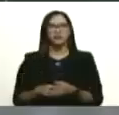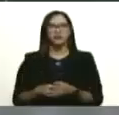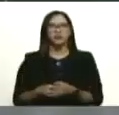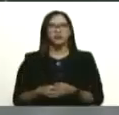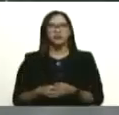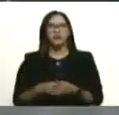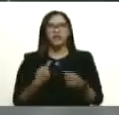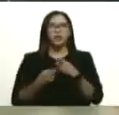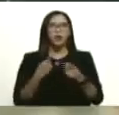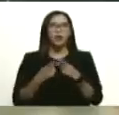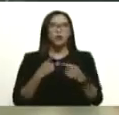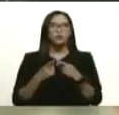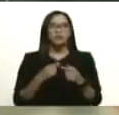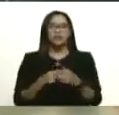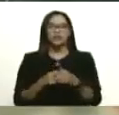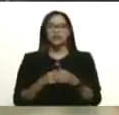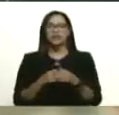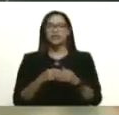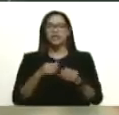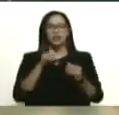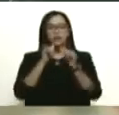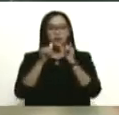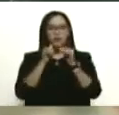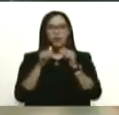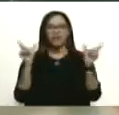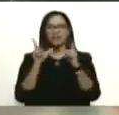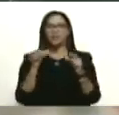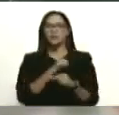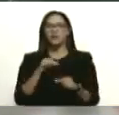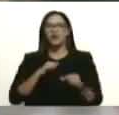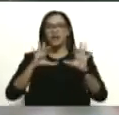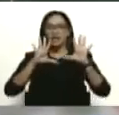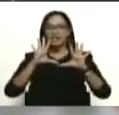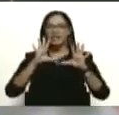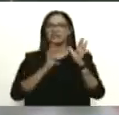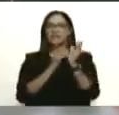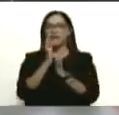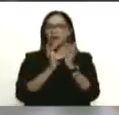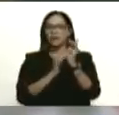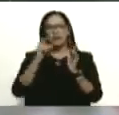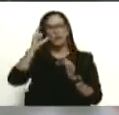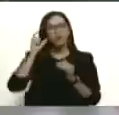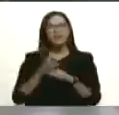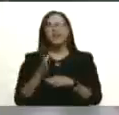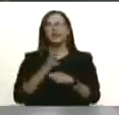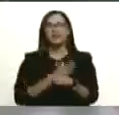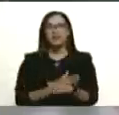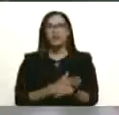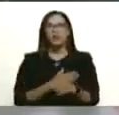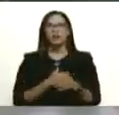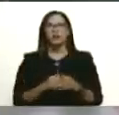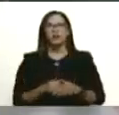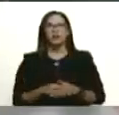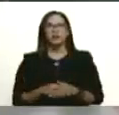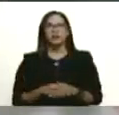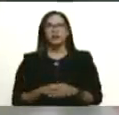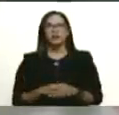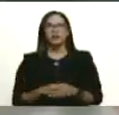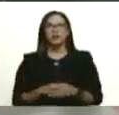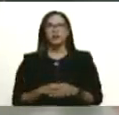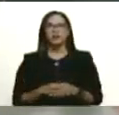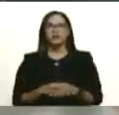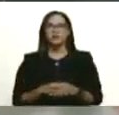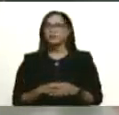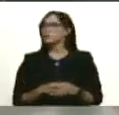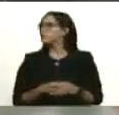de cosas que transmitió la televisión privada el 10 de abril, por ejemplo, en los días anteriores. El